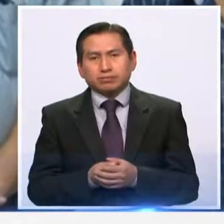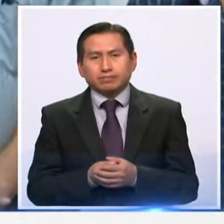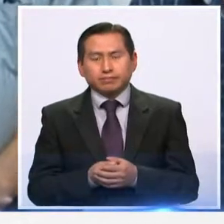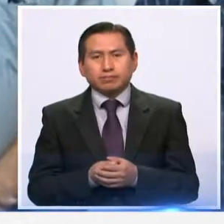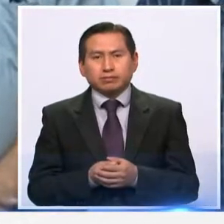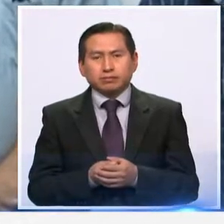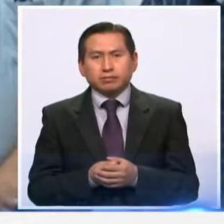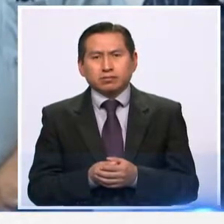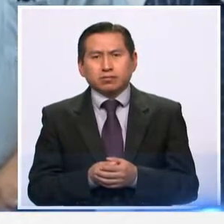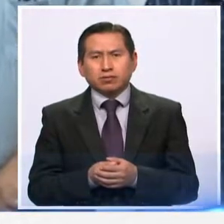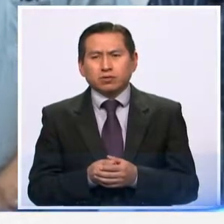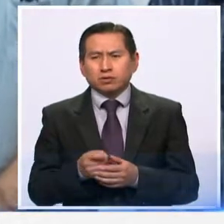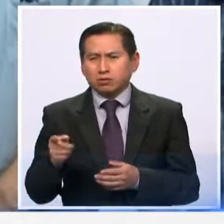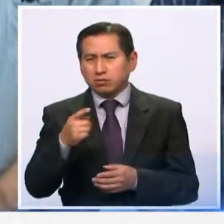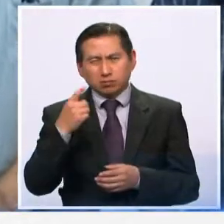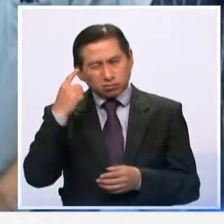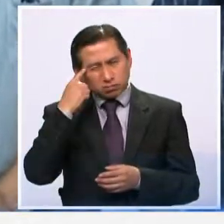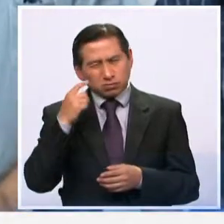Que no sea en vano